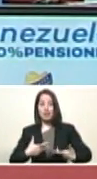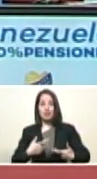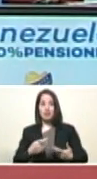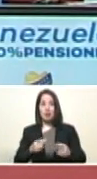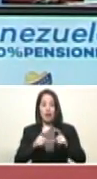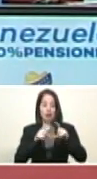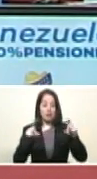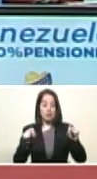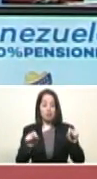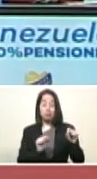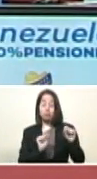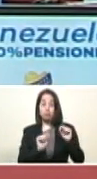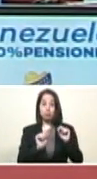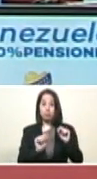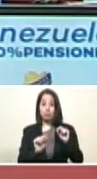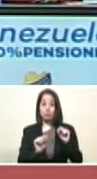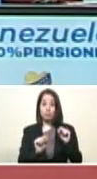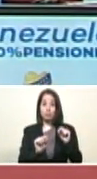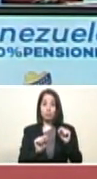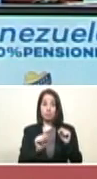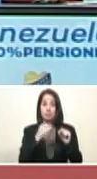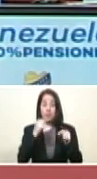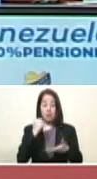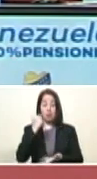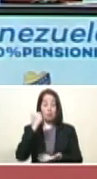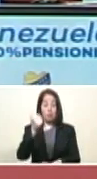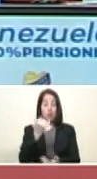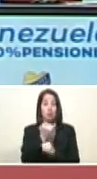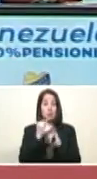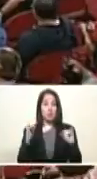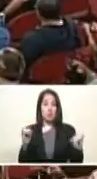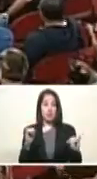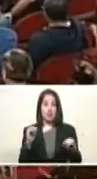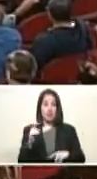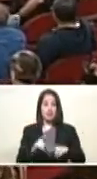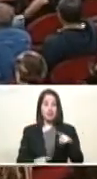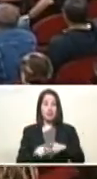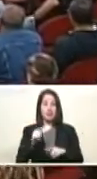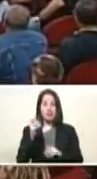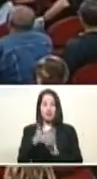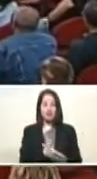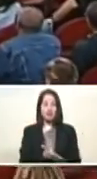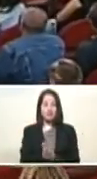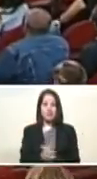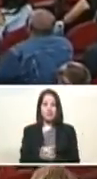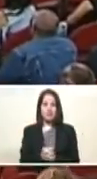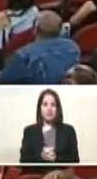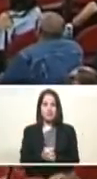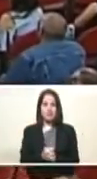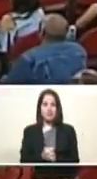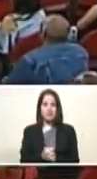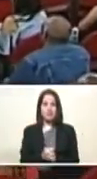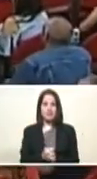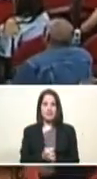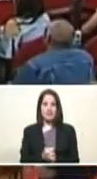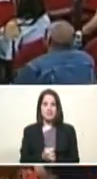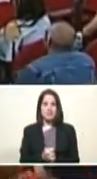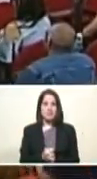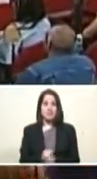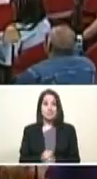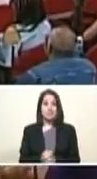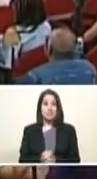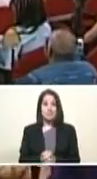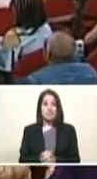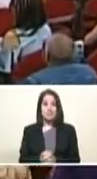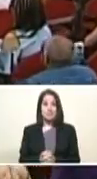aparece la ventanita bien bonita, Bon Independencia. Con eso se hace la aplicación BQR